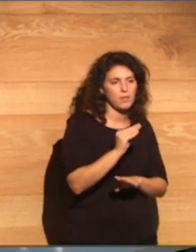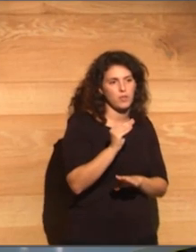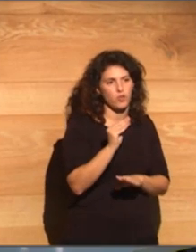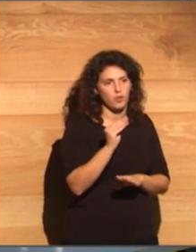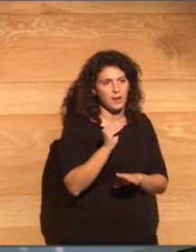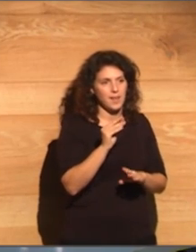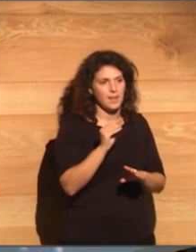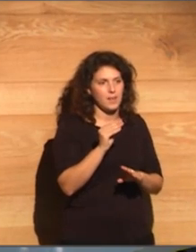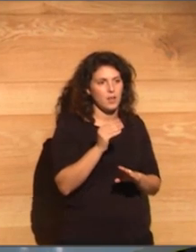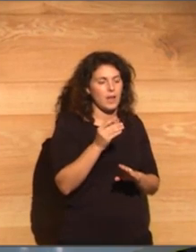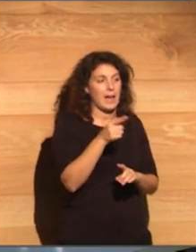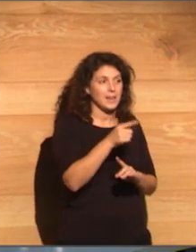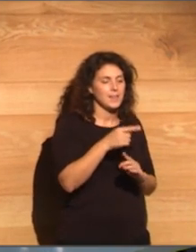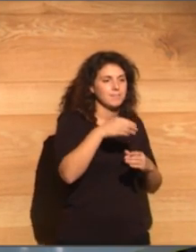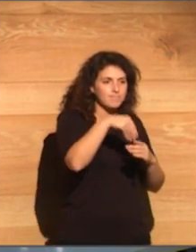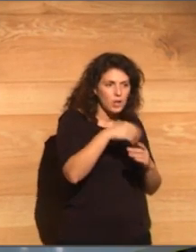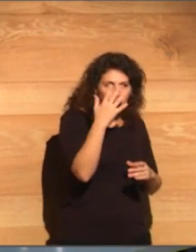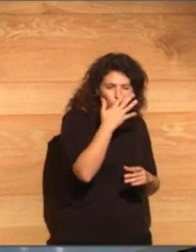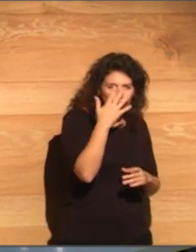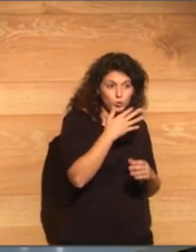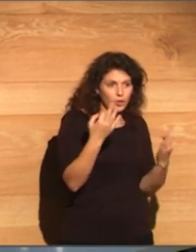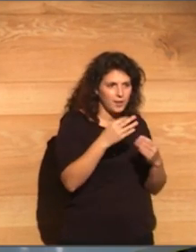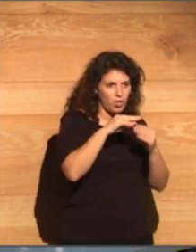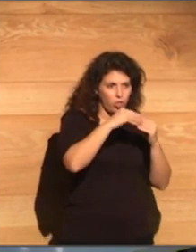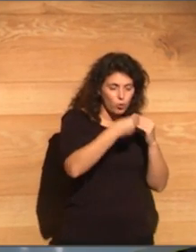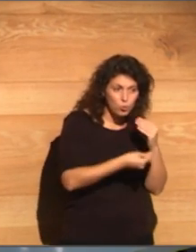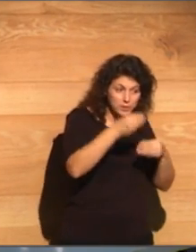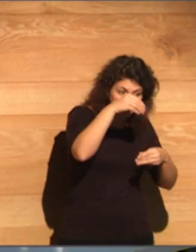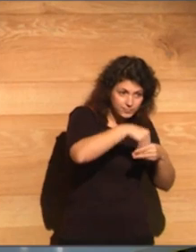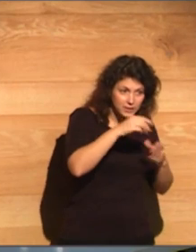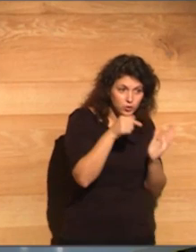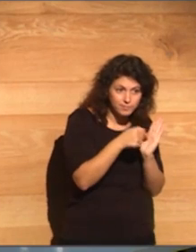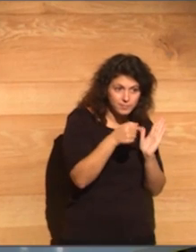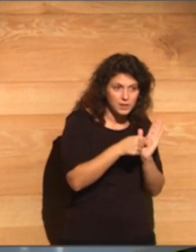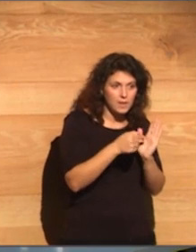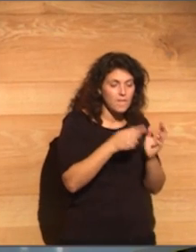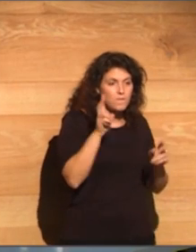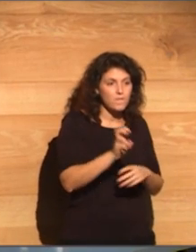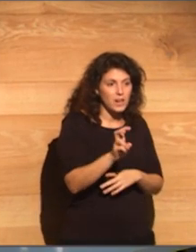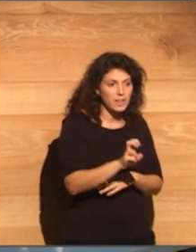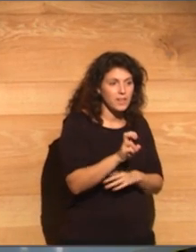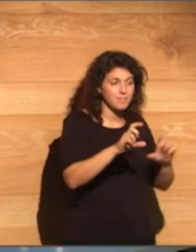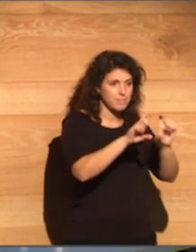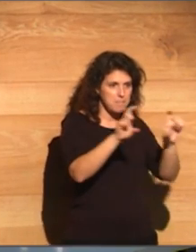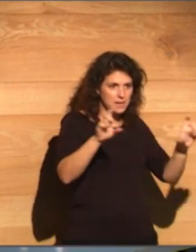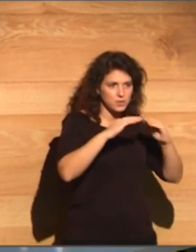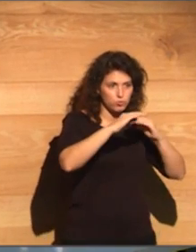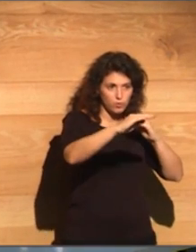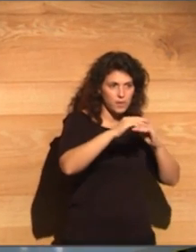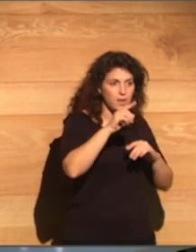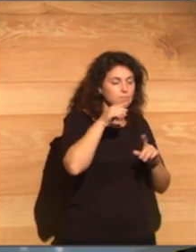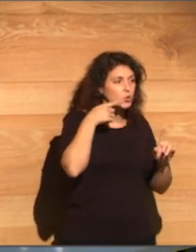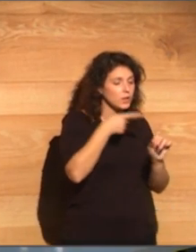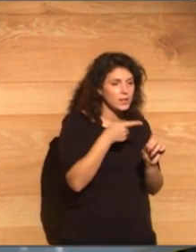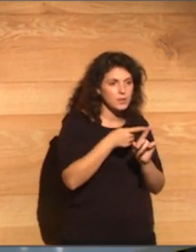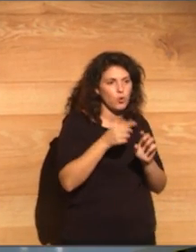intencionadamente ocultó documentos que avalaban la idoneidad de la empresa y su solvencia, precisamente para que se